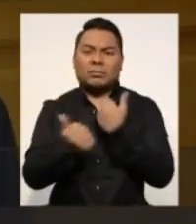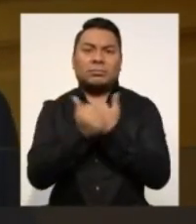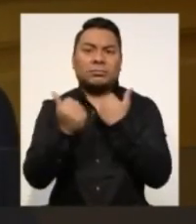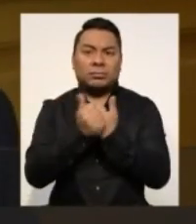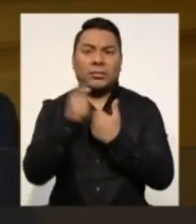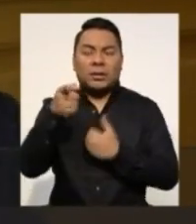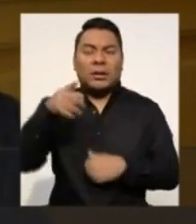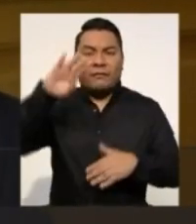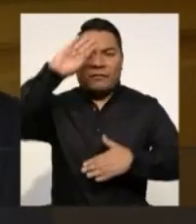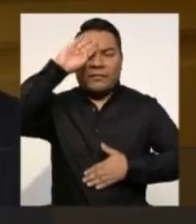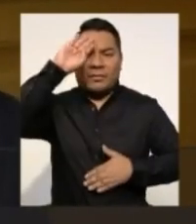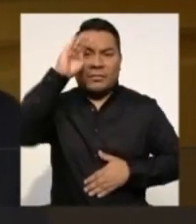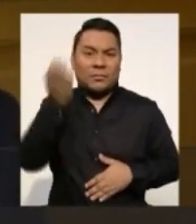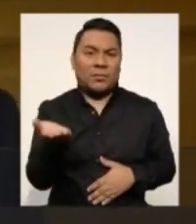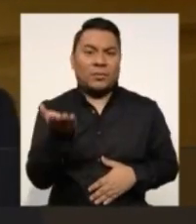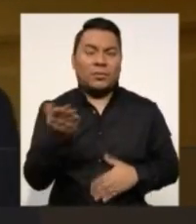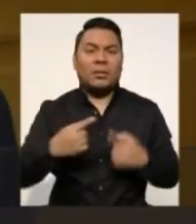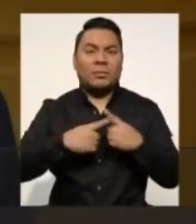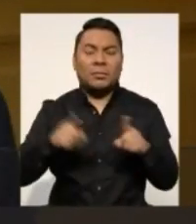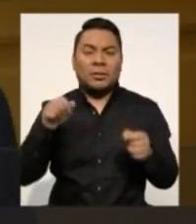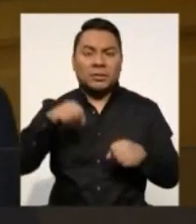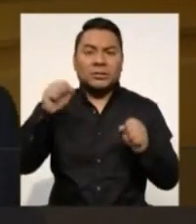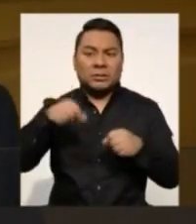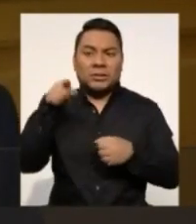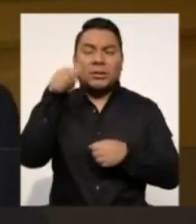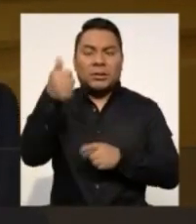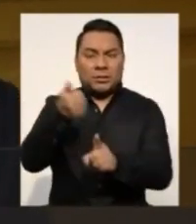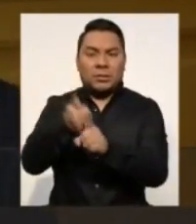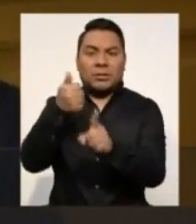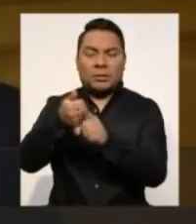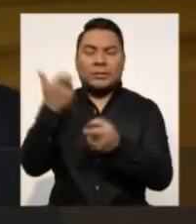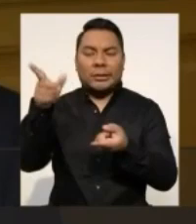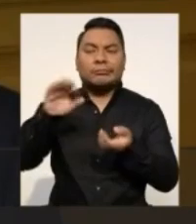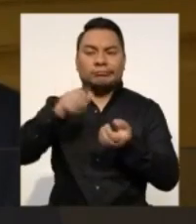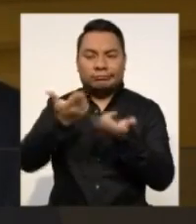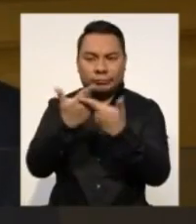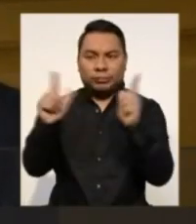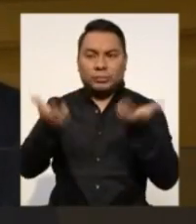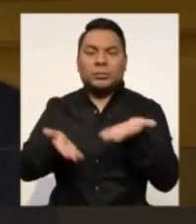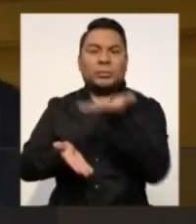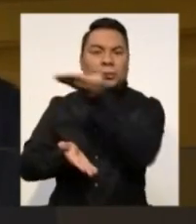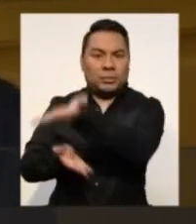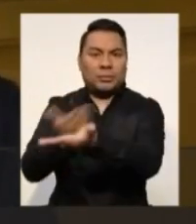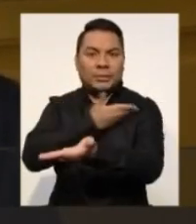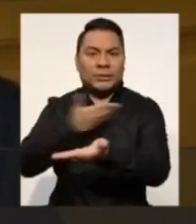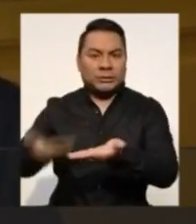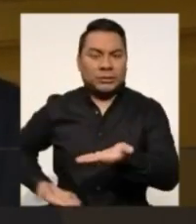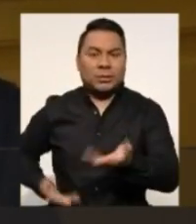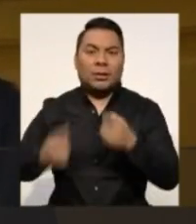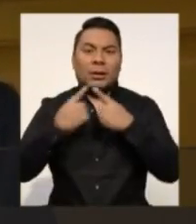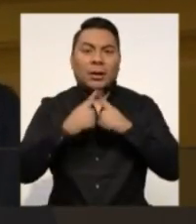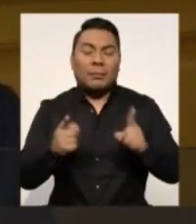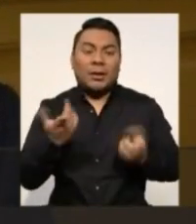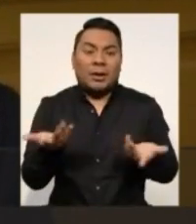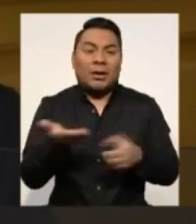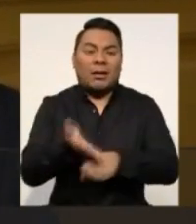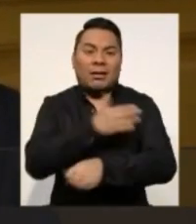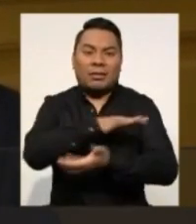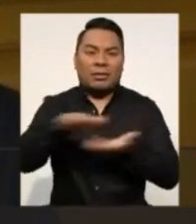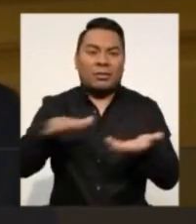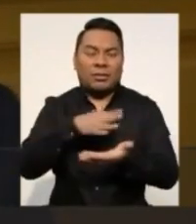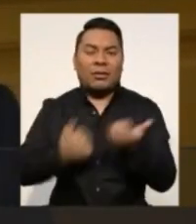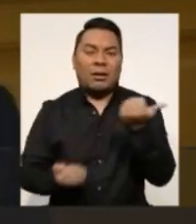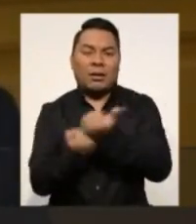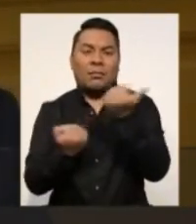salud, le corresponde la gracia presidencial. Pero en el contexto en el que se está hablando de estos temas, todo indica que quiere negociar apoyo por